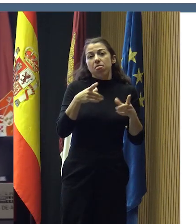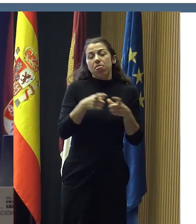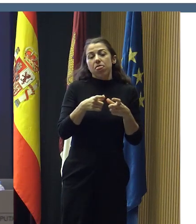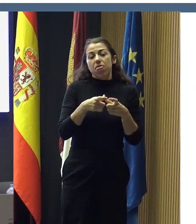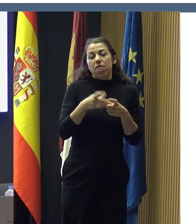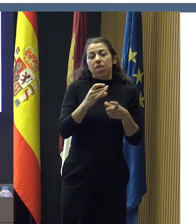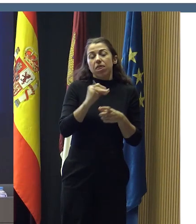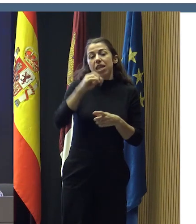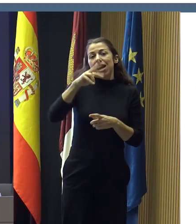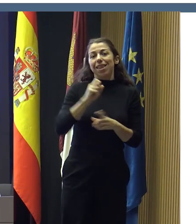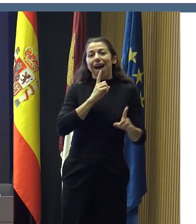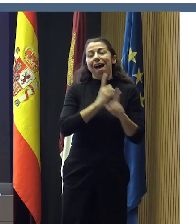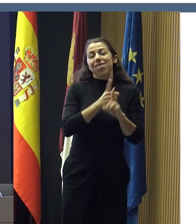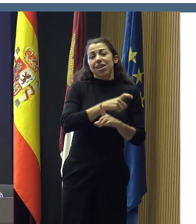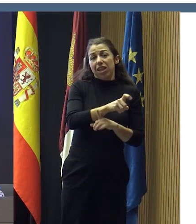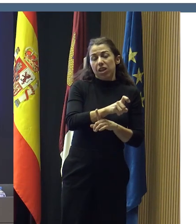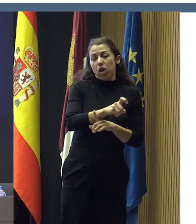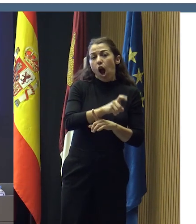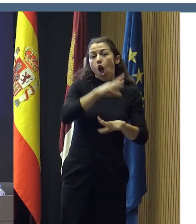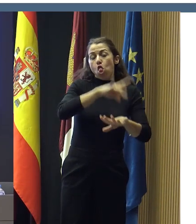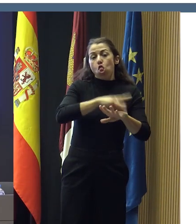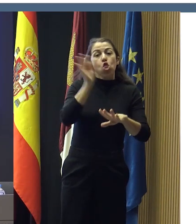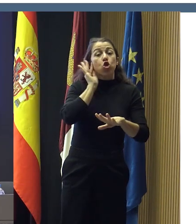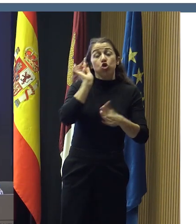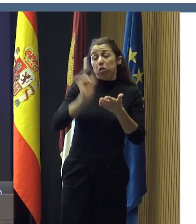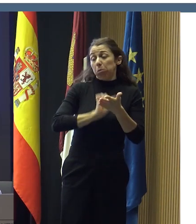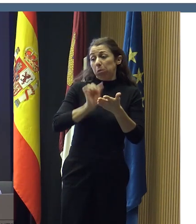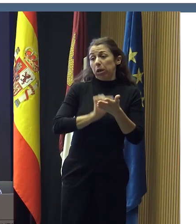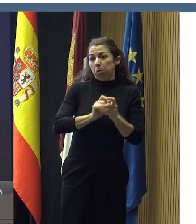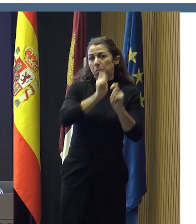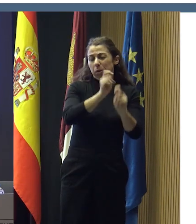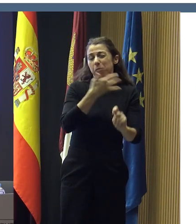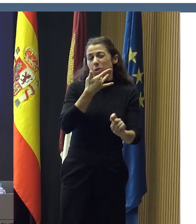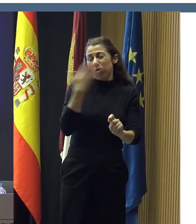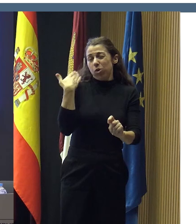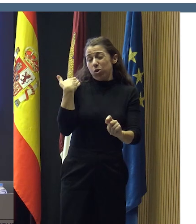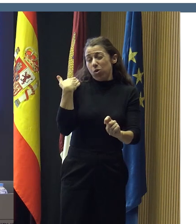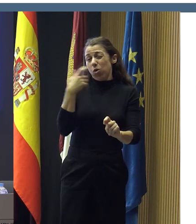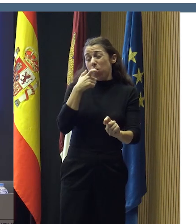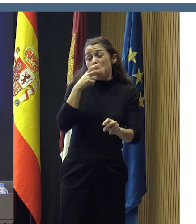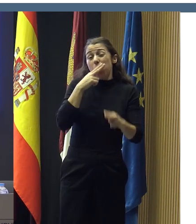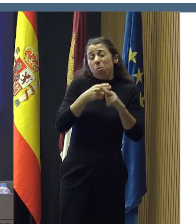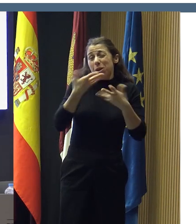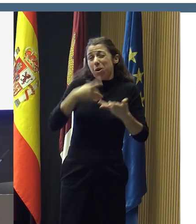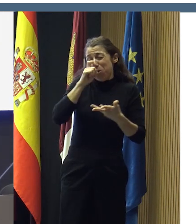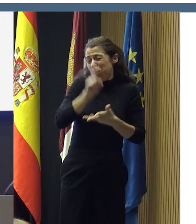Eso, de hecho, lo escribió una doctora, ¿vale? No me acuerdo del nombre ahora mismo, pero en su momento me lo aprendí,